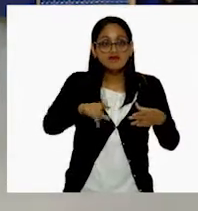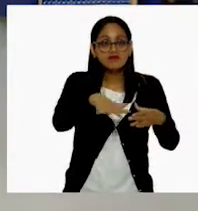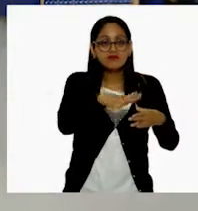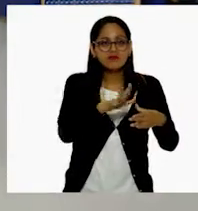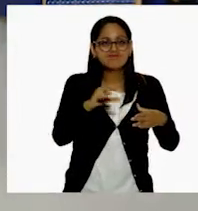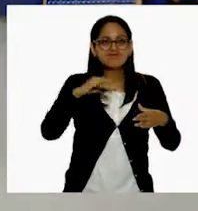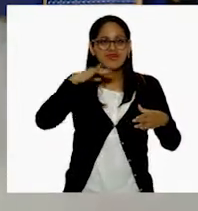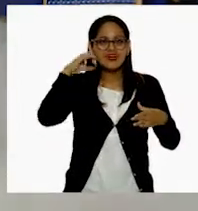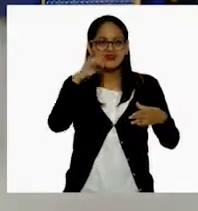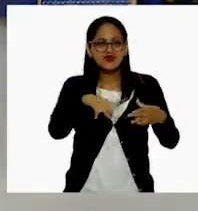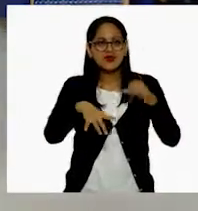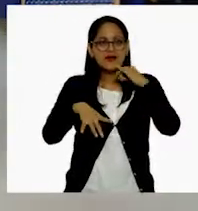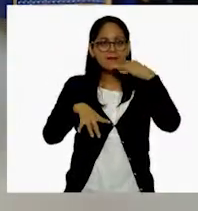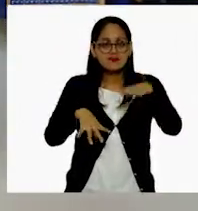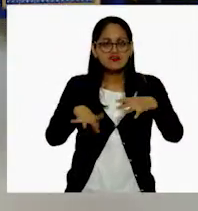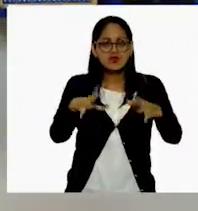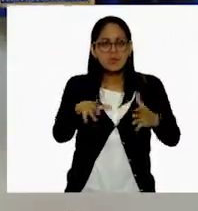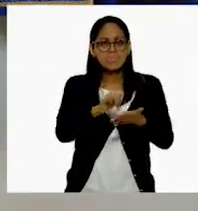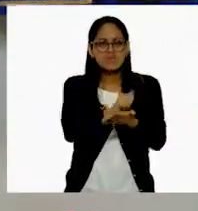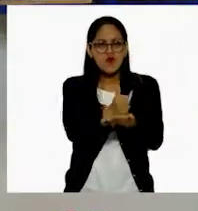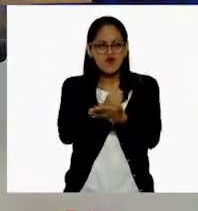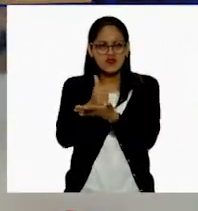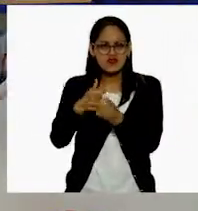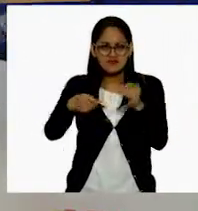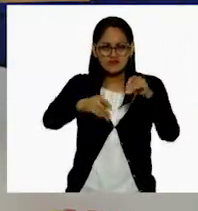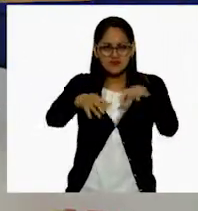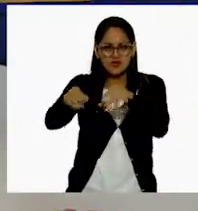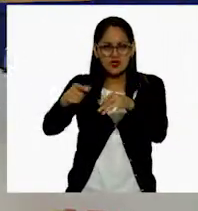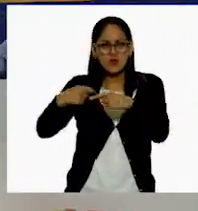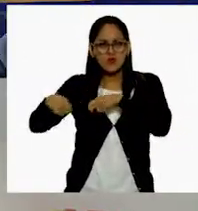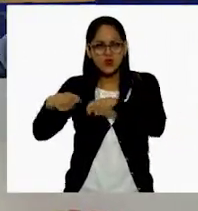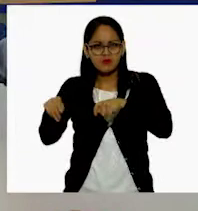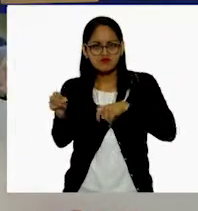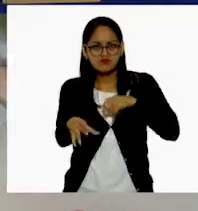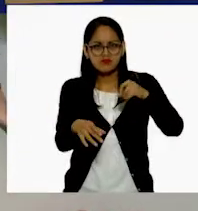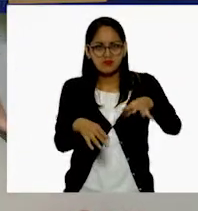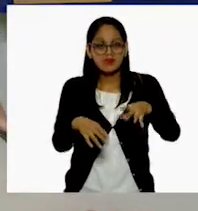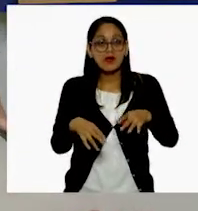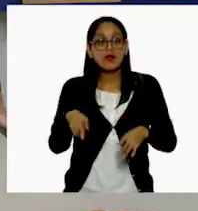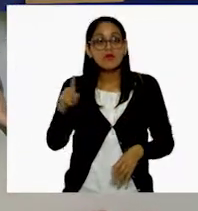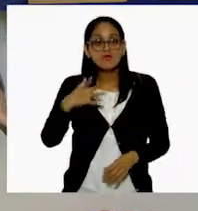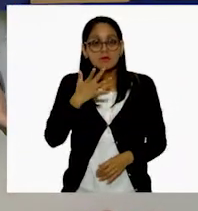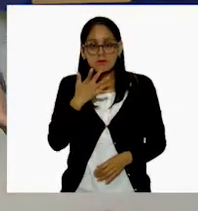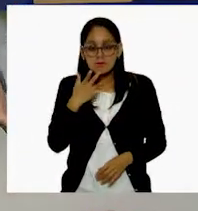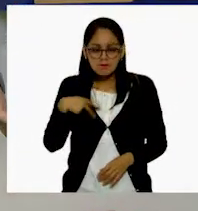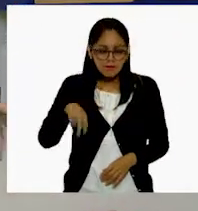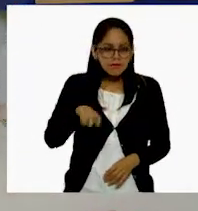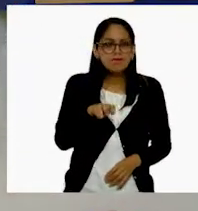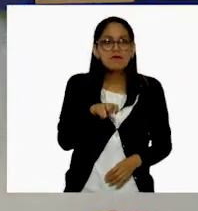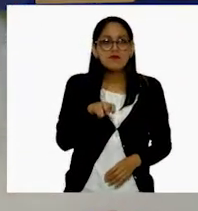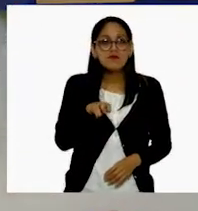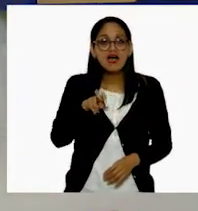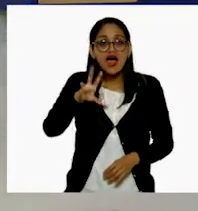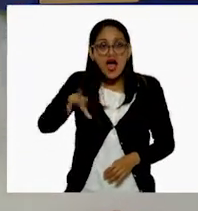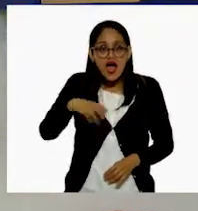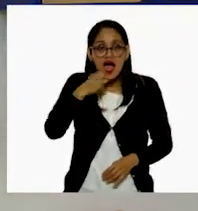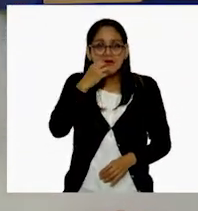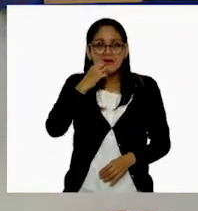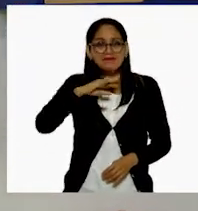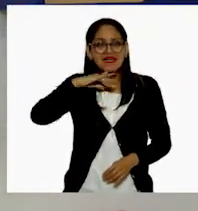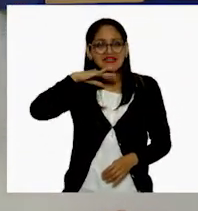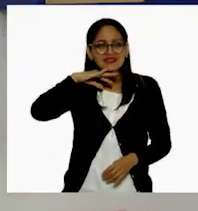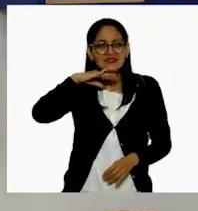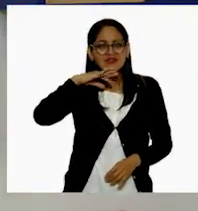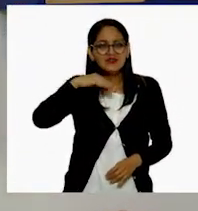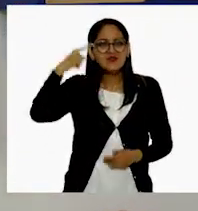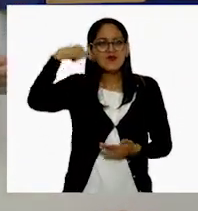mucha basura. Había botellas de plástico por aquí y bolsas por allá. Y el sapo sin querer comió una basura que estaba ahí